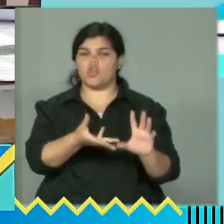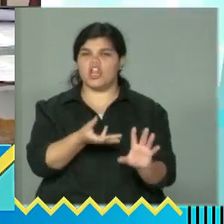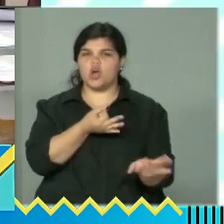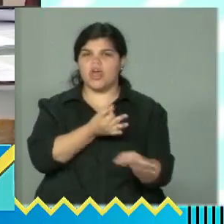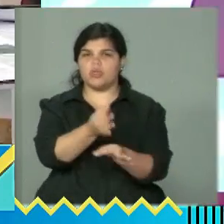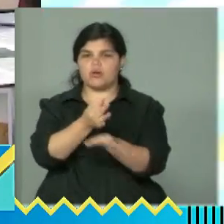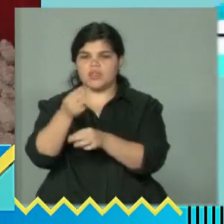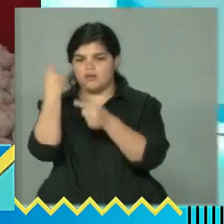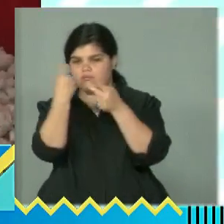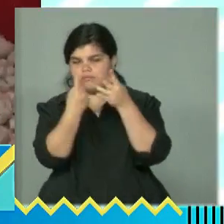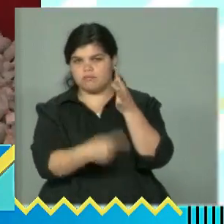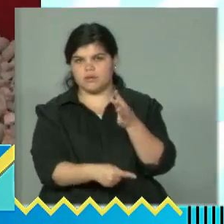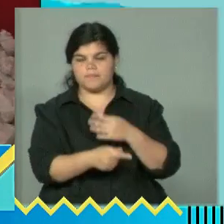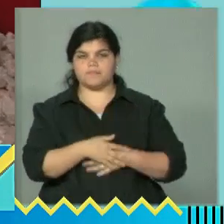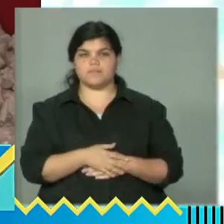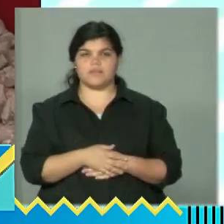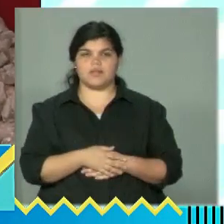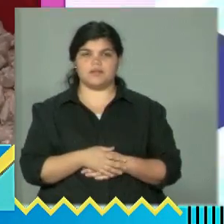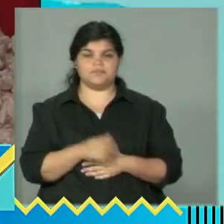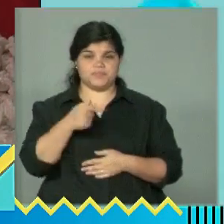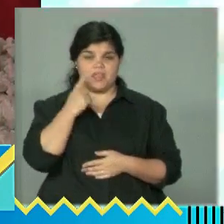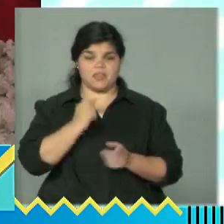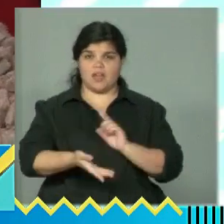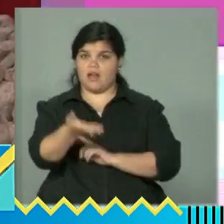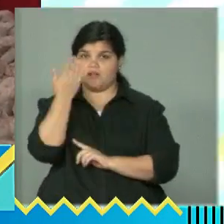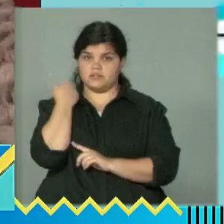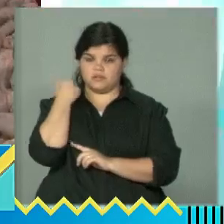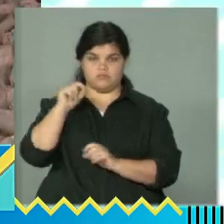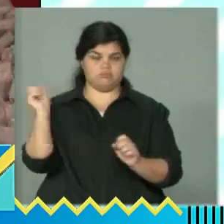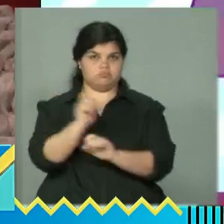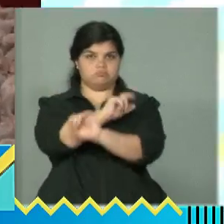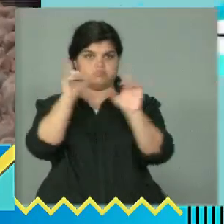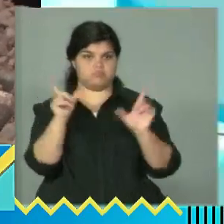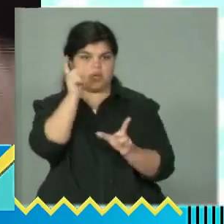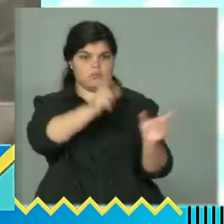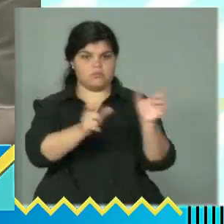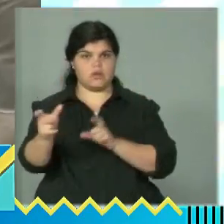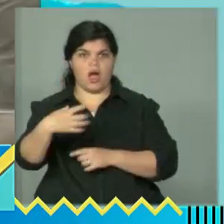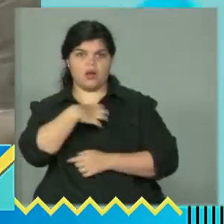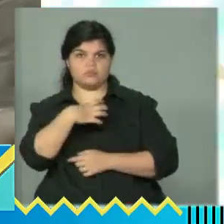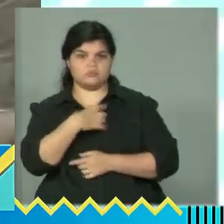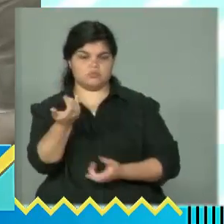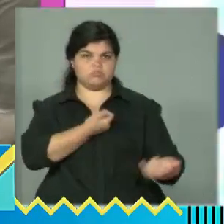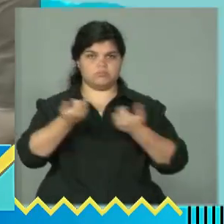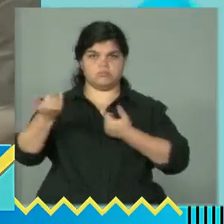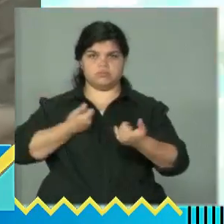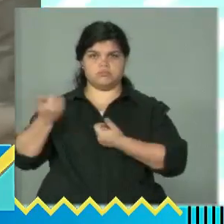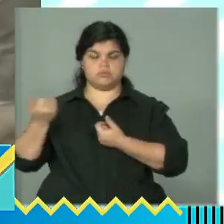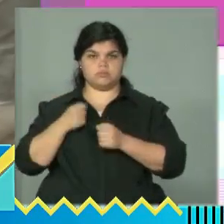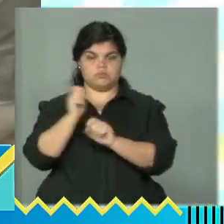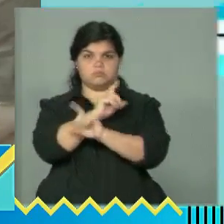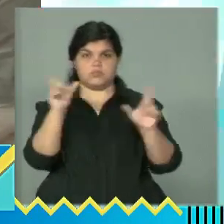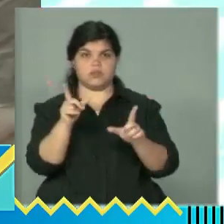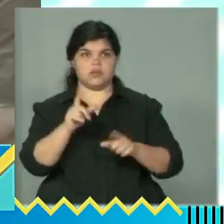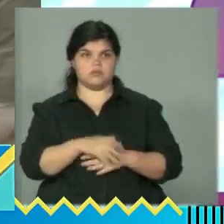Esto que estuvimos haciendo ayer fue muy sorpresivo, la respuesta de los chicos cuando íbamos finalizando diciendo, bueno,